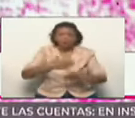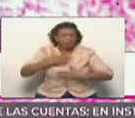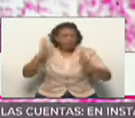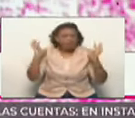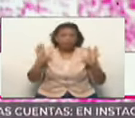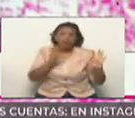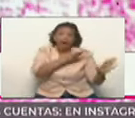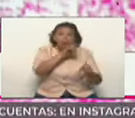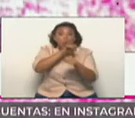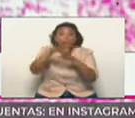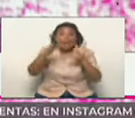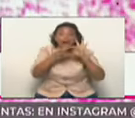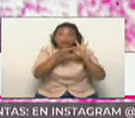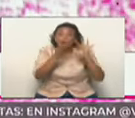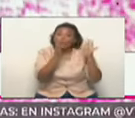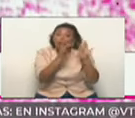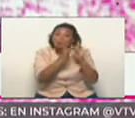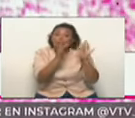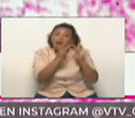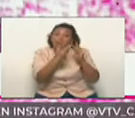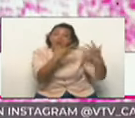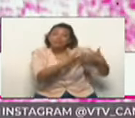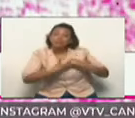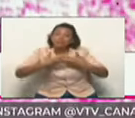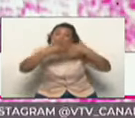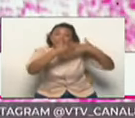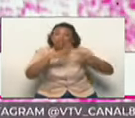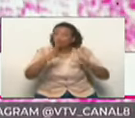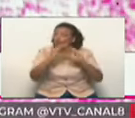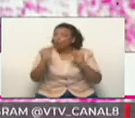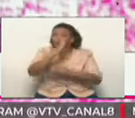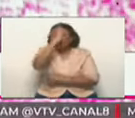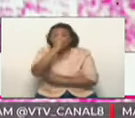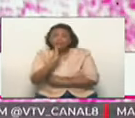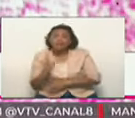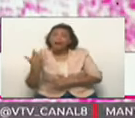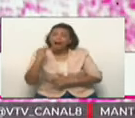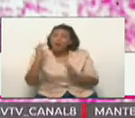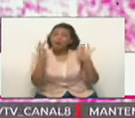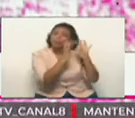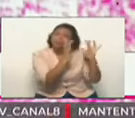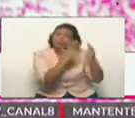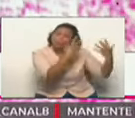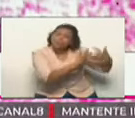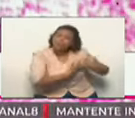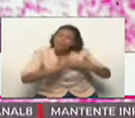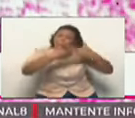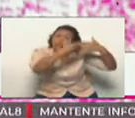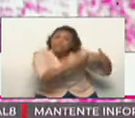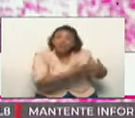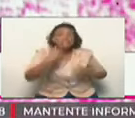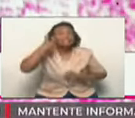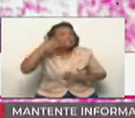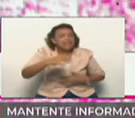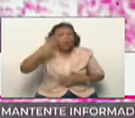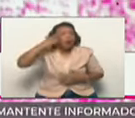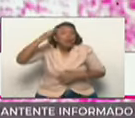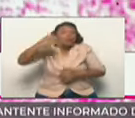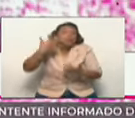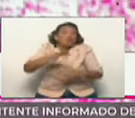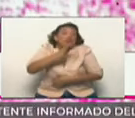tenga algún lazo con el Departamento de Estado. Eso ha sido así siempre. Sigue siendo hoy por hoy